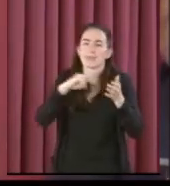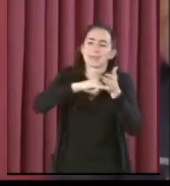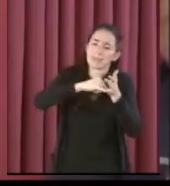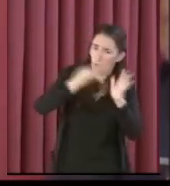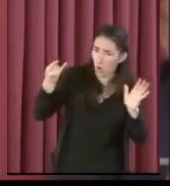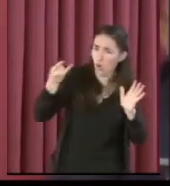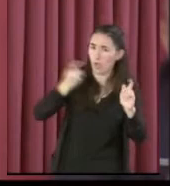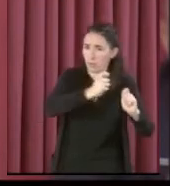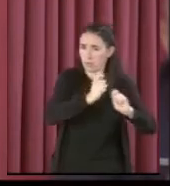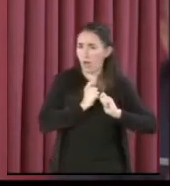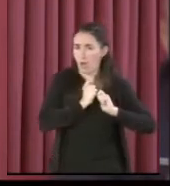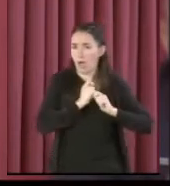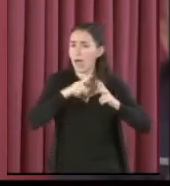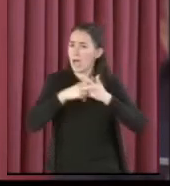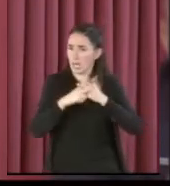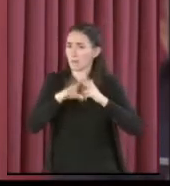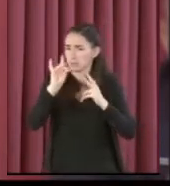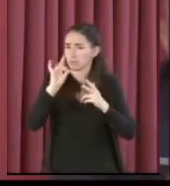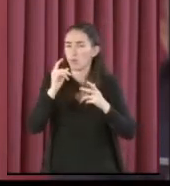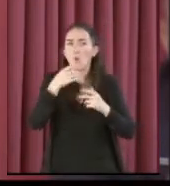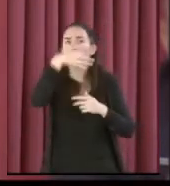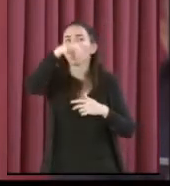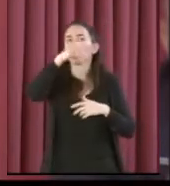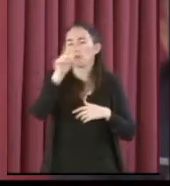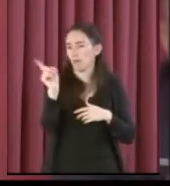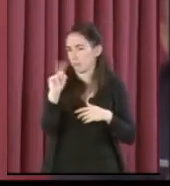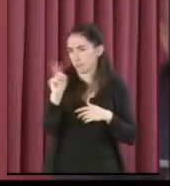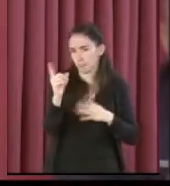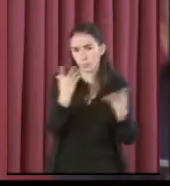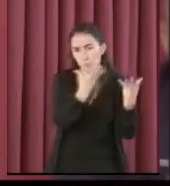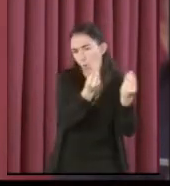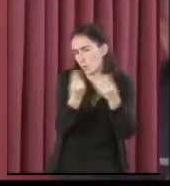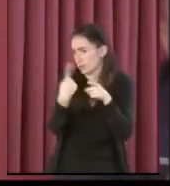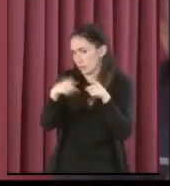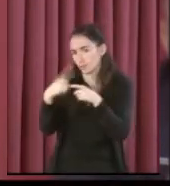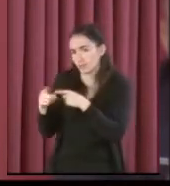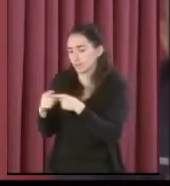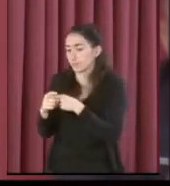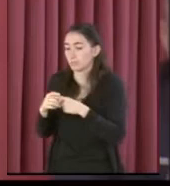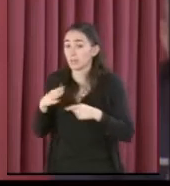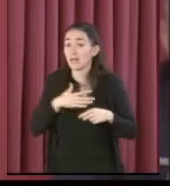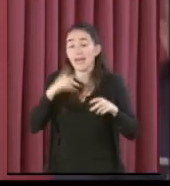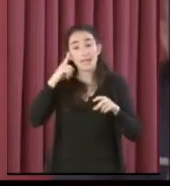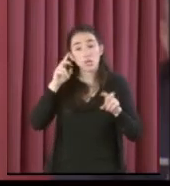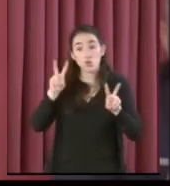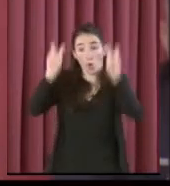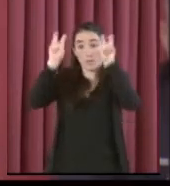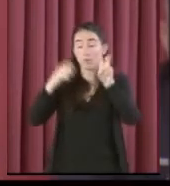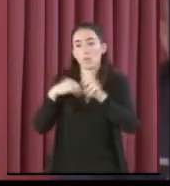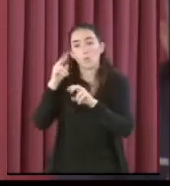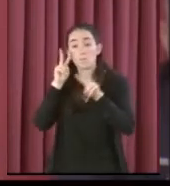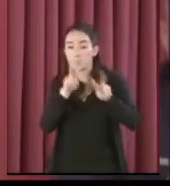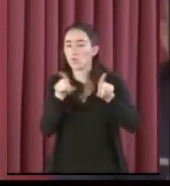es una herramienta importante, pero no la única. Ni mucho menos. Les diré que concibimos la innovación como una apuesta